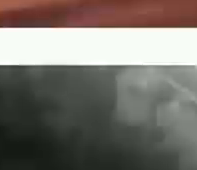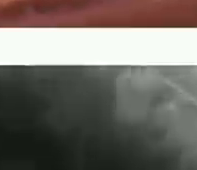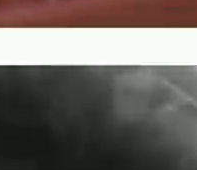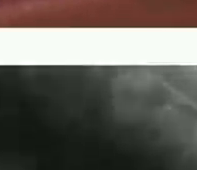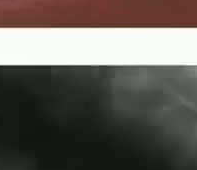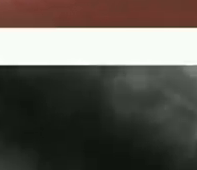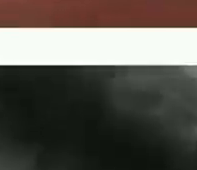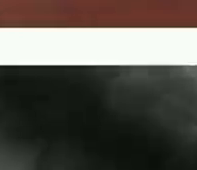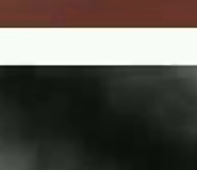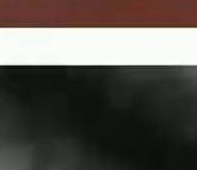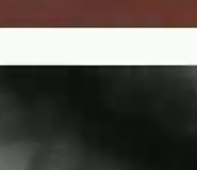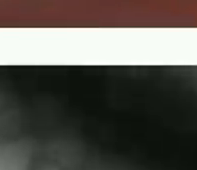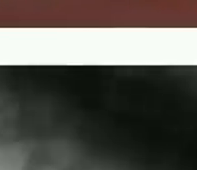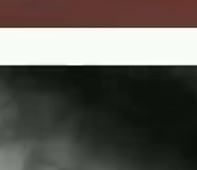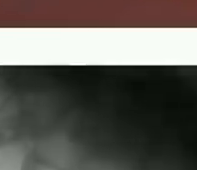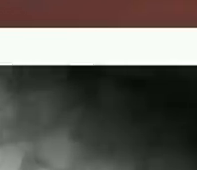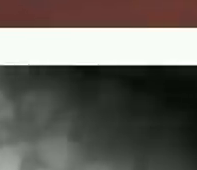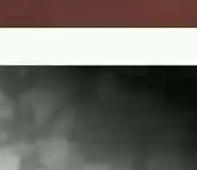Lejos de aquí,